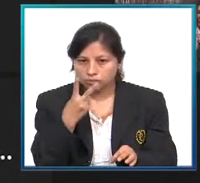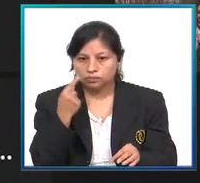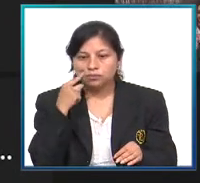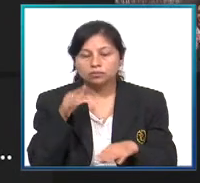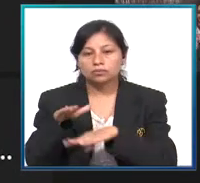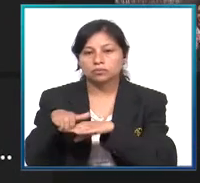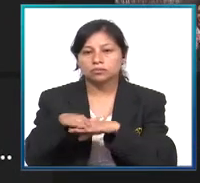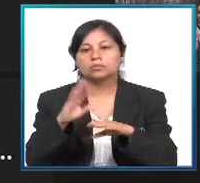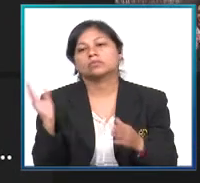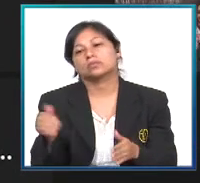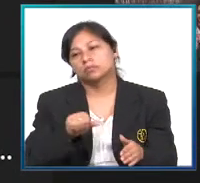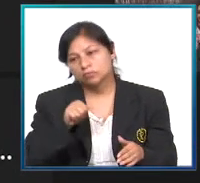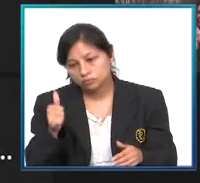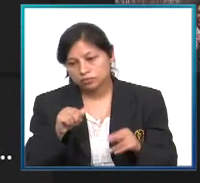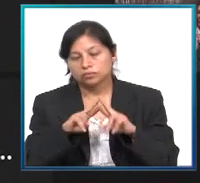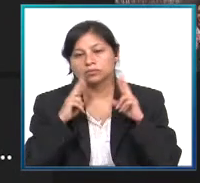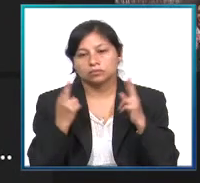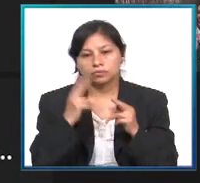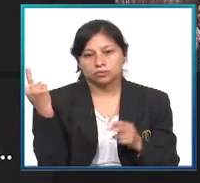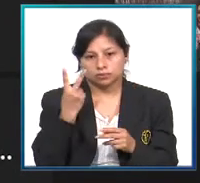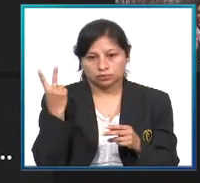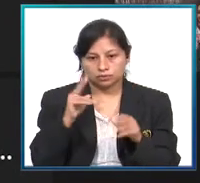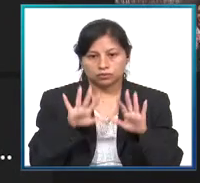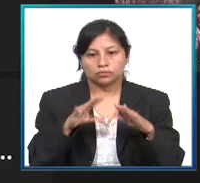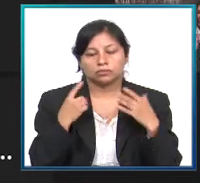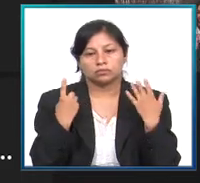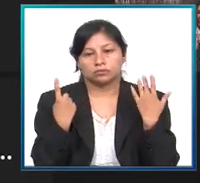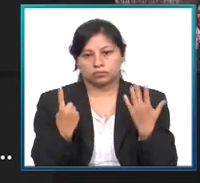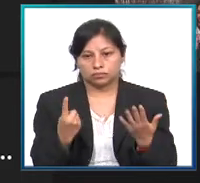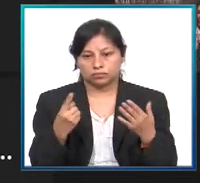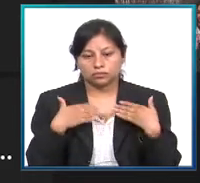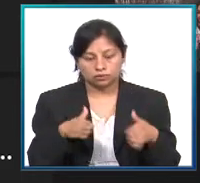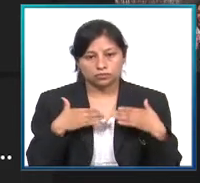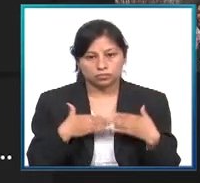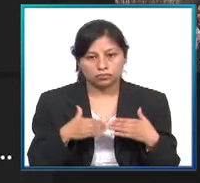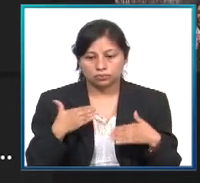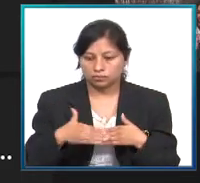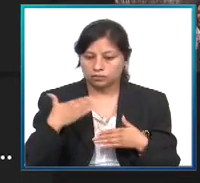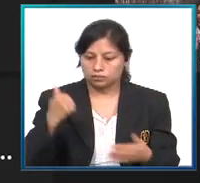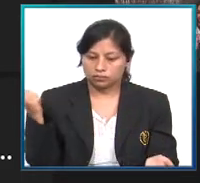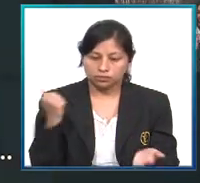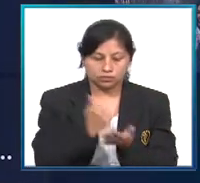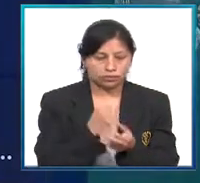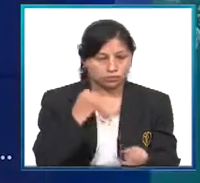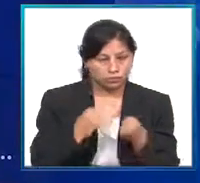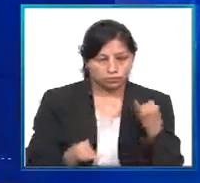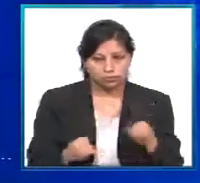y convocó a una nueva reunión el próximo viernes 16 de octubre para que puedan avanzar en los dictámenes.